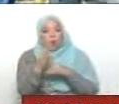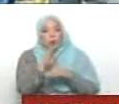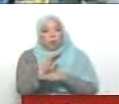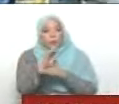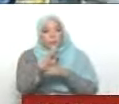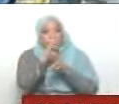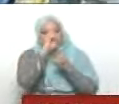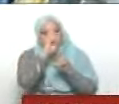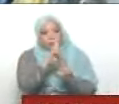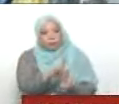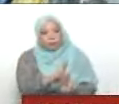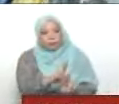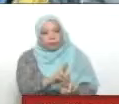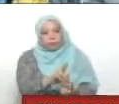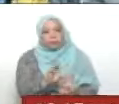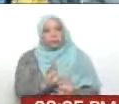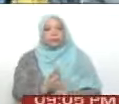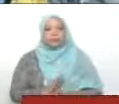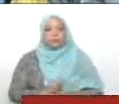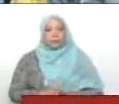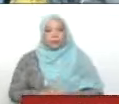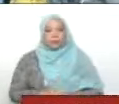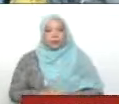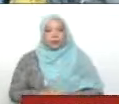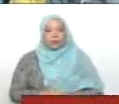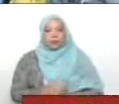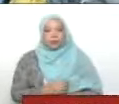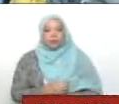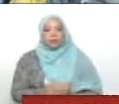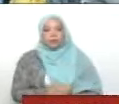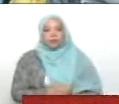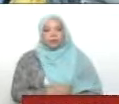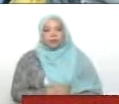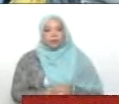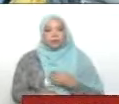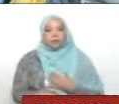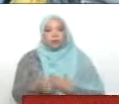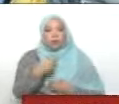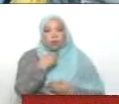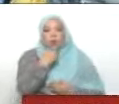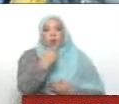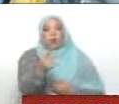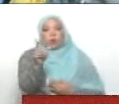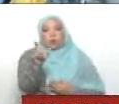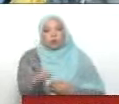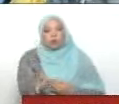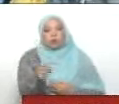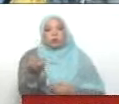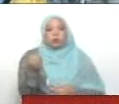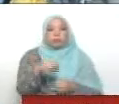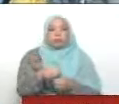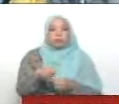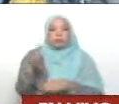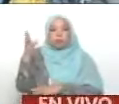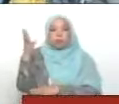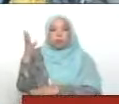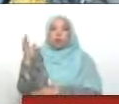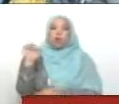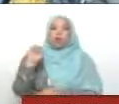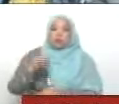respeto, ¿verdad? Y uno de los voceros, el Torito, un vocero que vino de Lara, lo